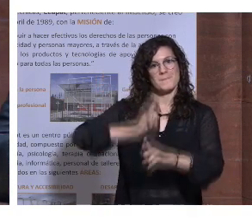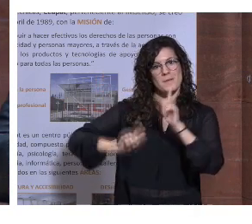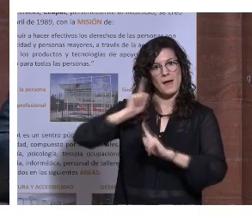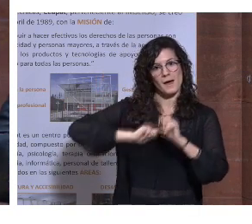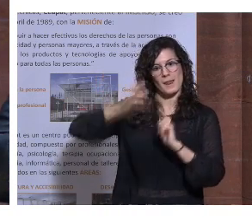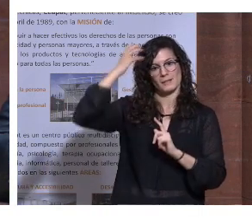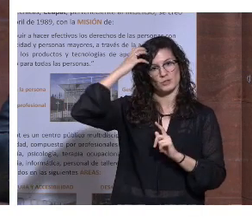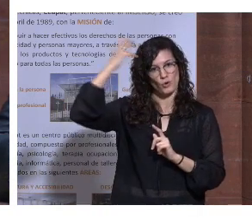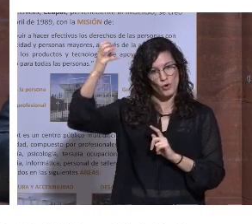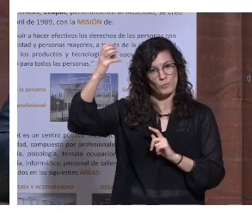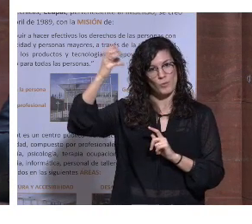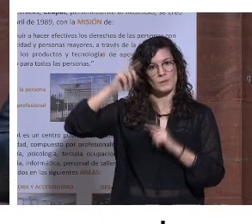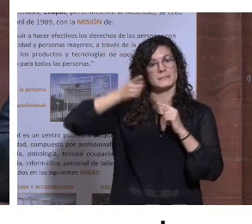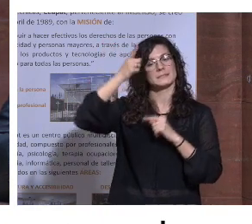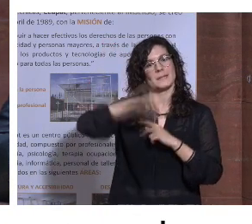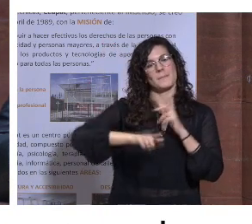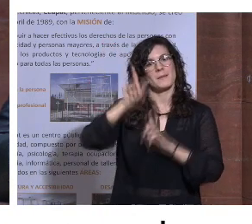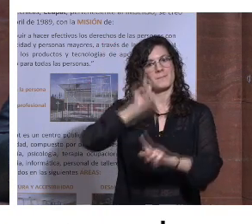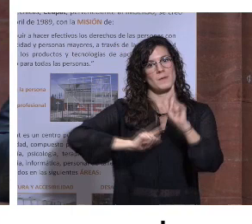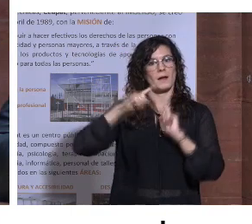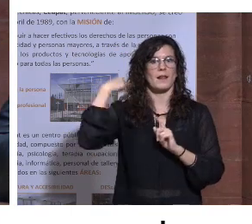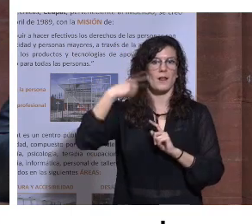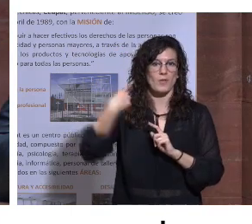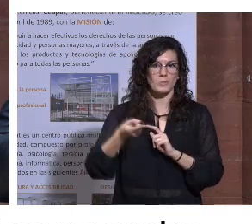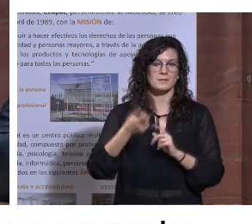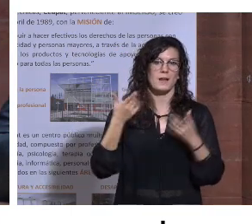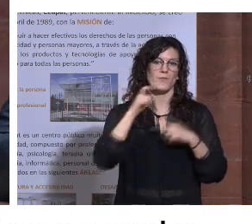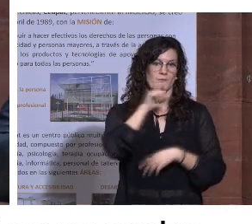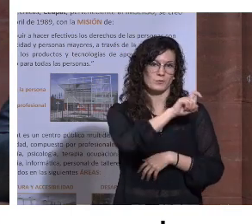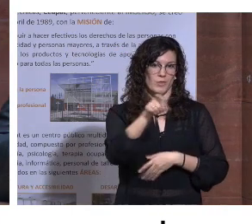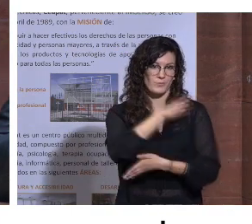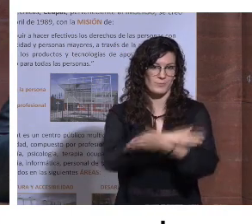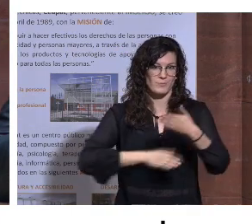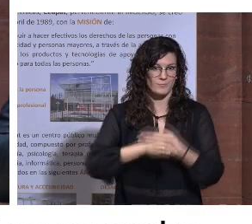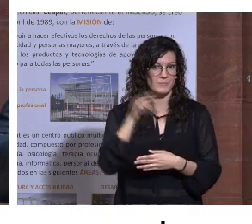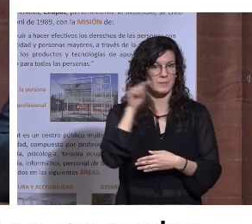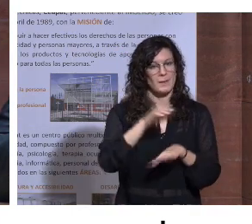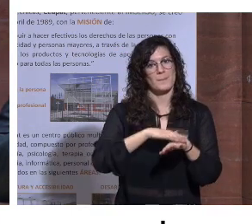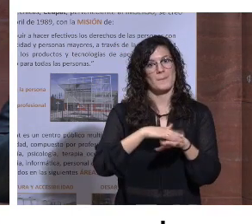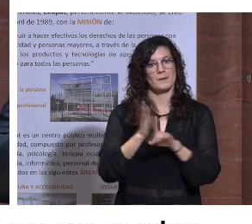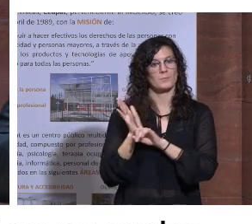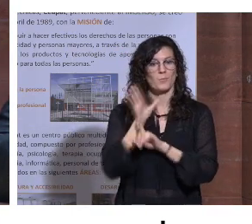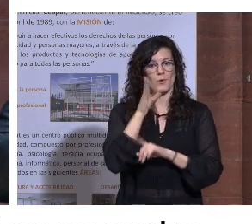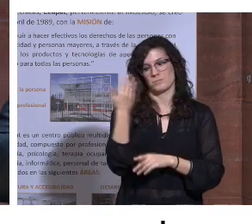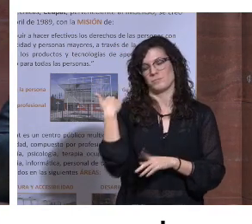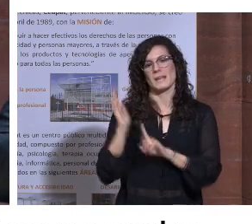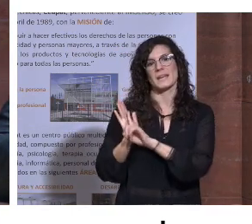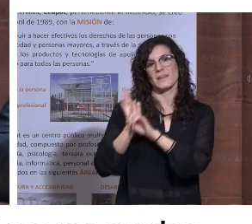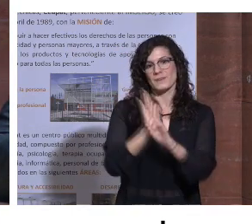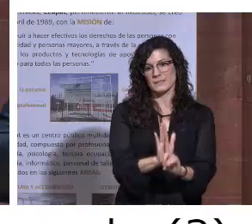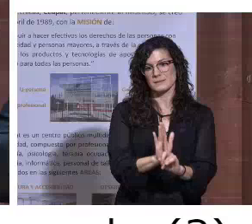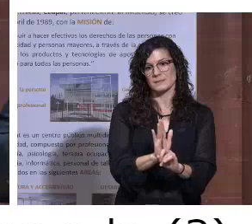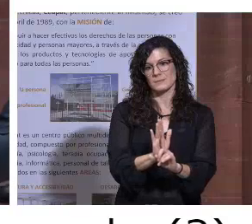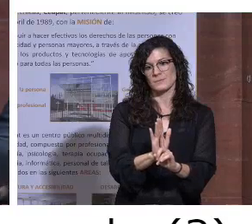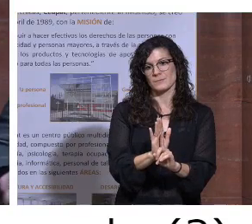viajar a Londres, a la Disabled Living Foundation, como referentes en aquel momento de lo